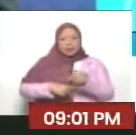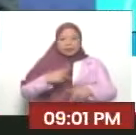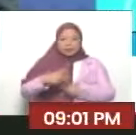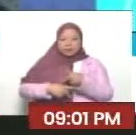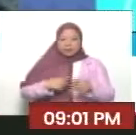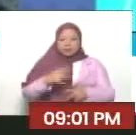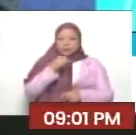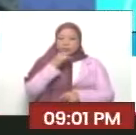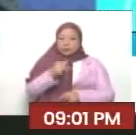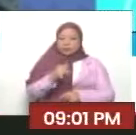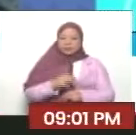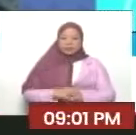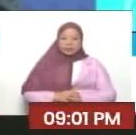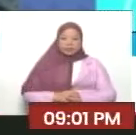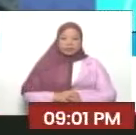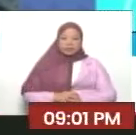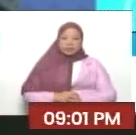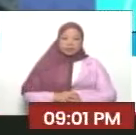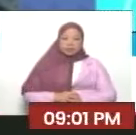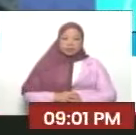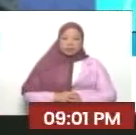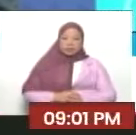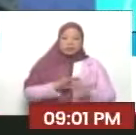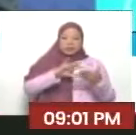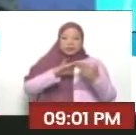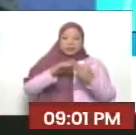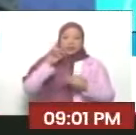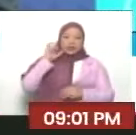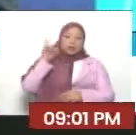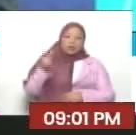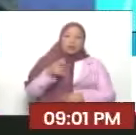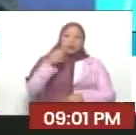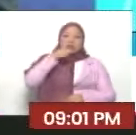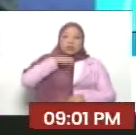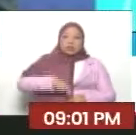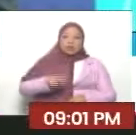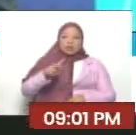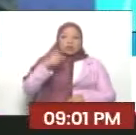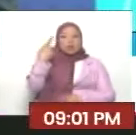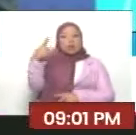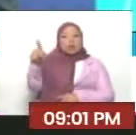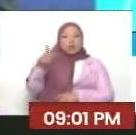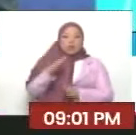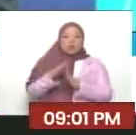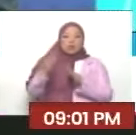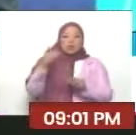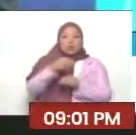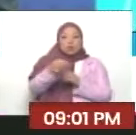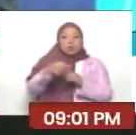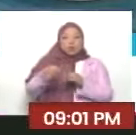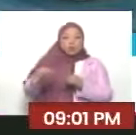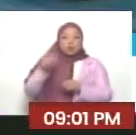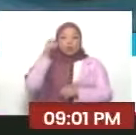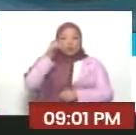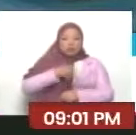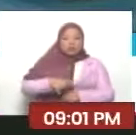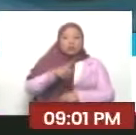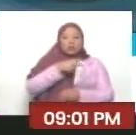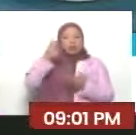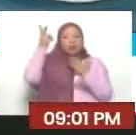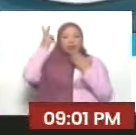productora de la comuna Huellas de la Historia, parroquia San Pedro, municipio Guaycaipuro.